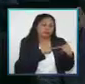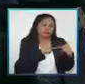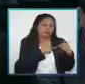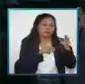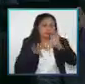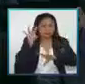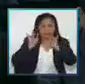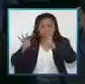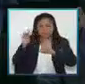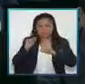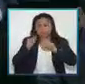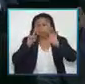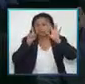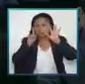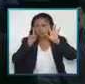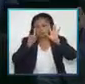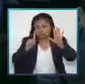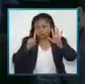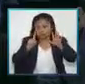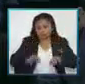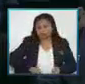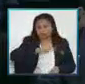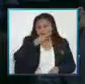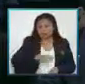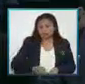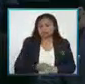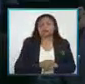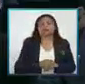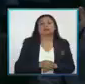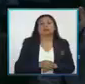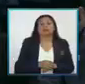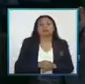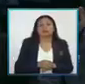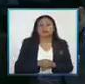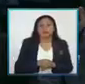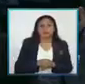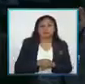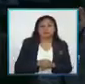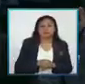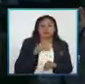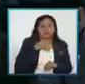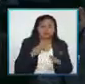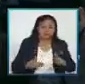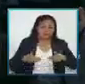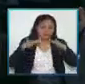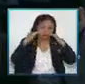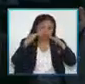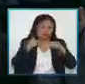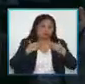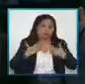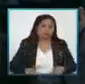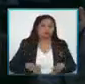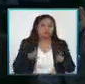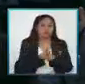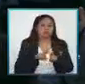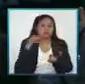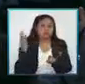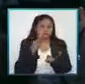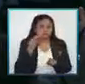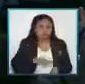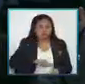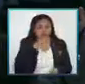de elegir a 6 profesionales de alta calidad humana, de alta